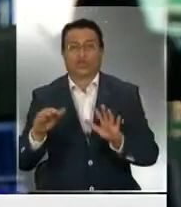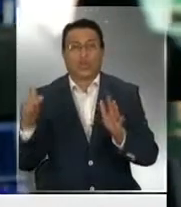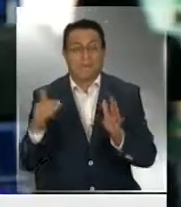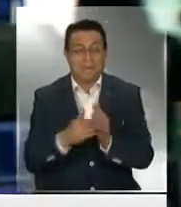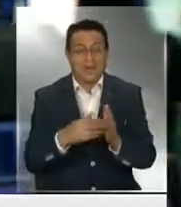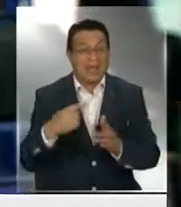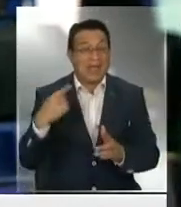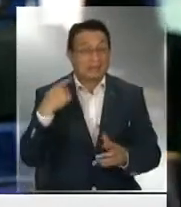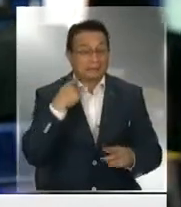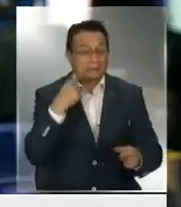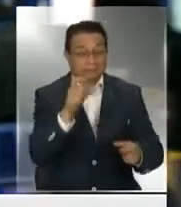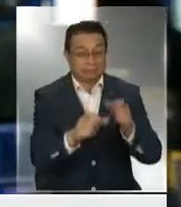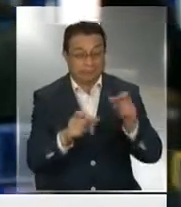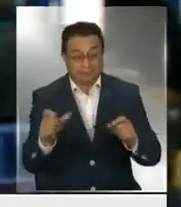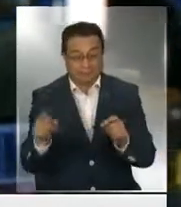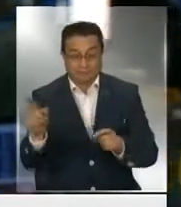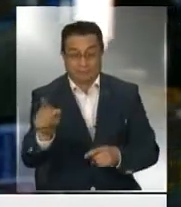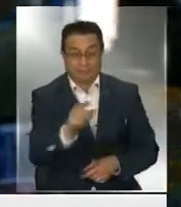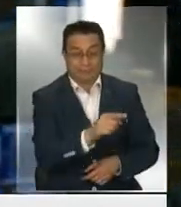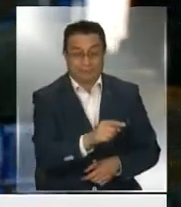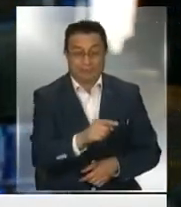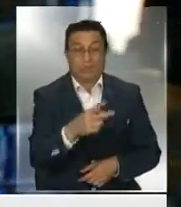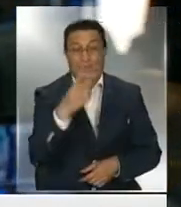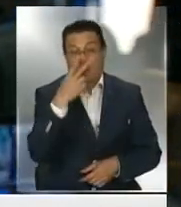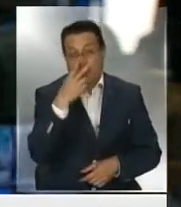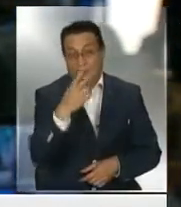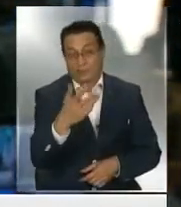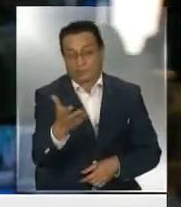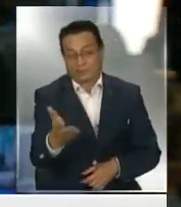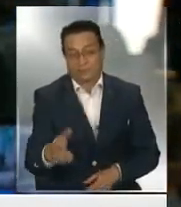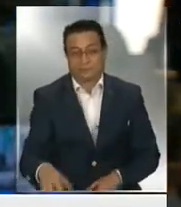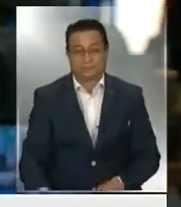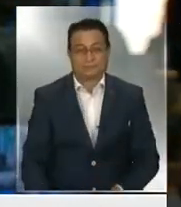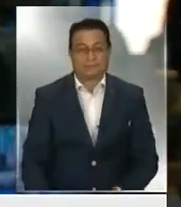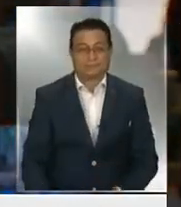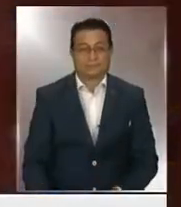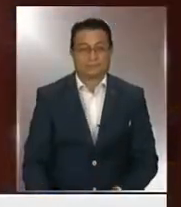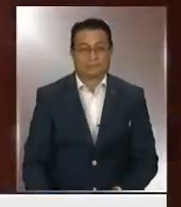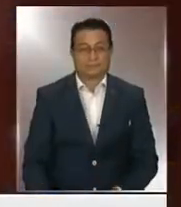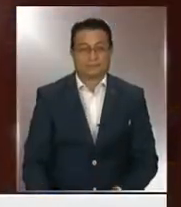800.000 afectados directos e indirectos. Veamos la nota de Caterina Mata.